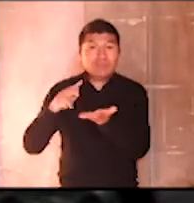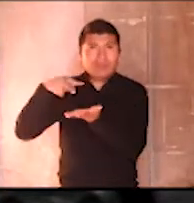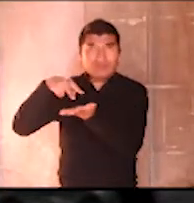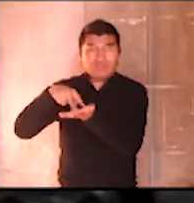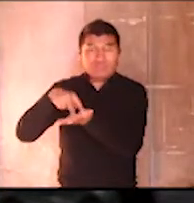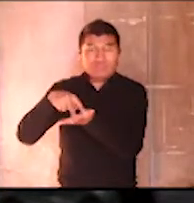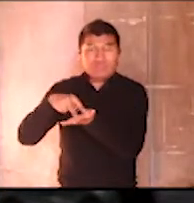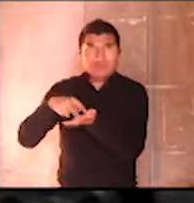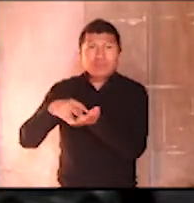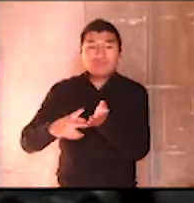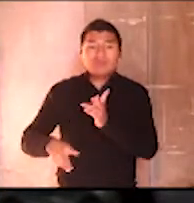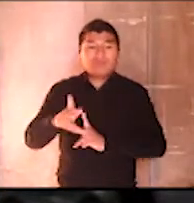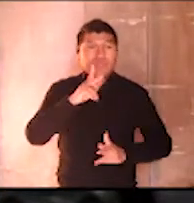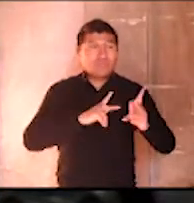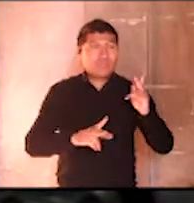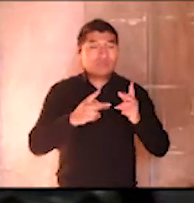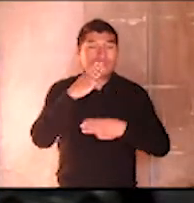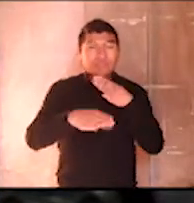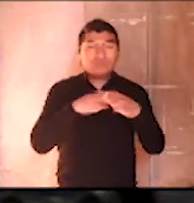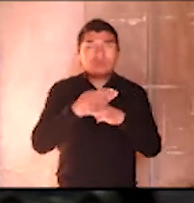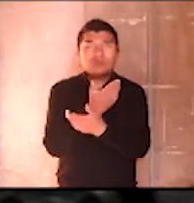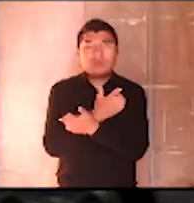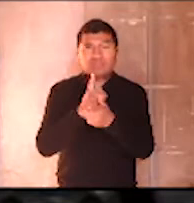al género humano.